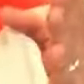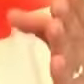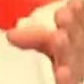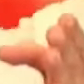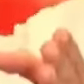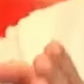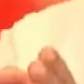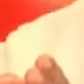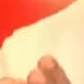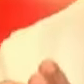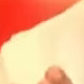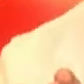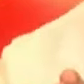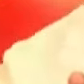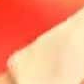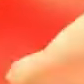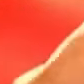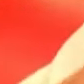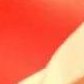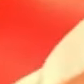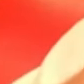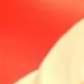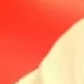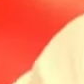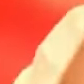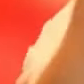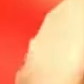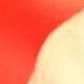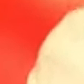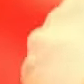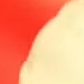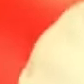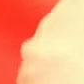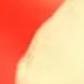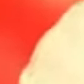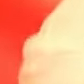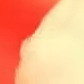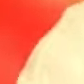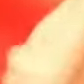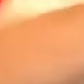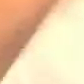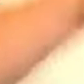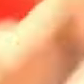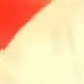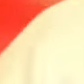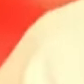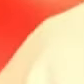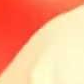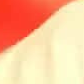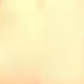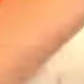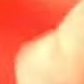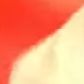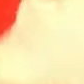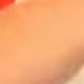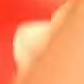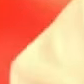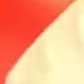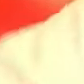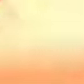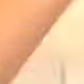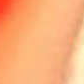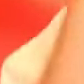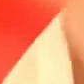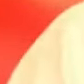enfocándolo en otros lugares hágase la pregunta de acuerdo a lo que usted puede cambiar Ahora mismo cómo